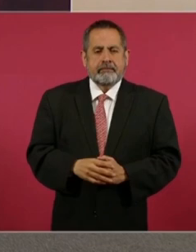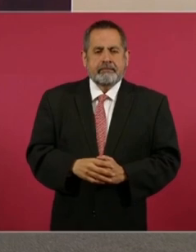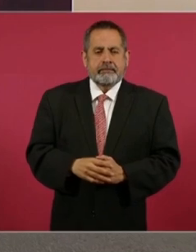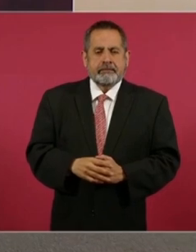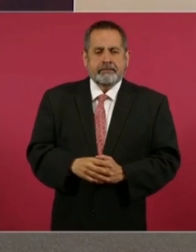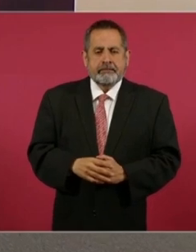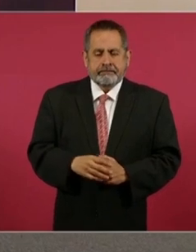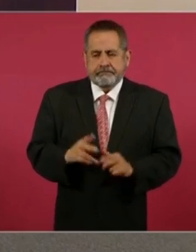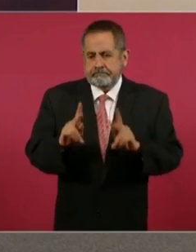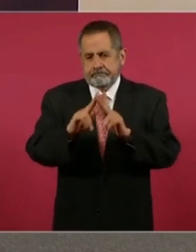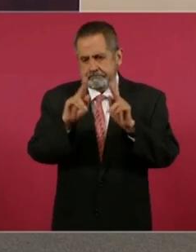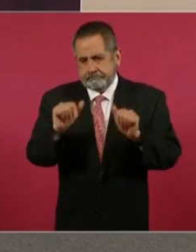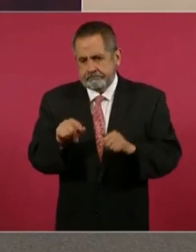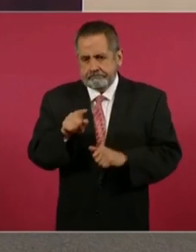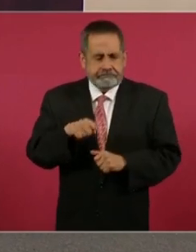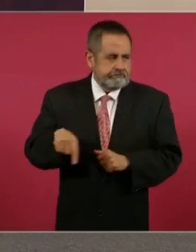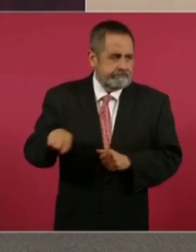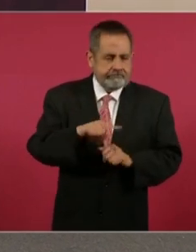lograrse la paz.